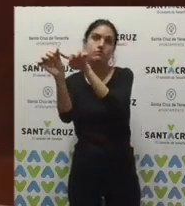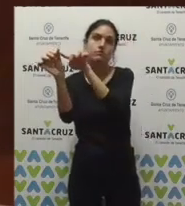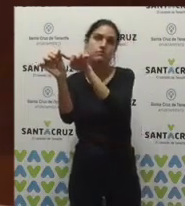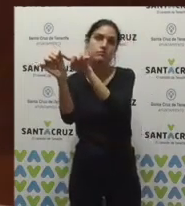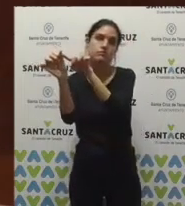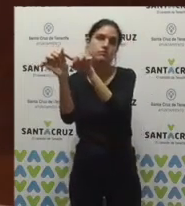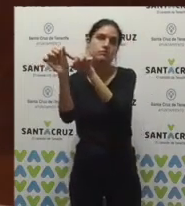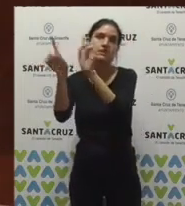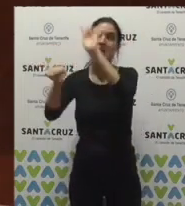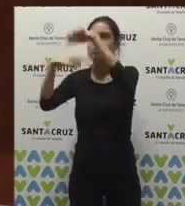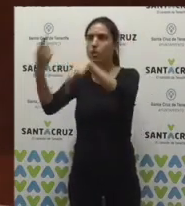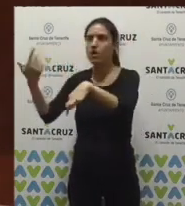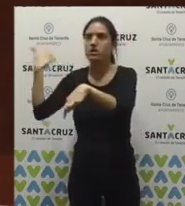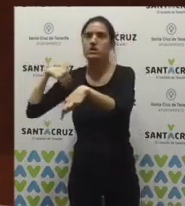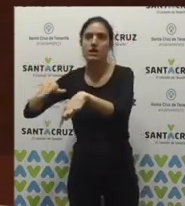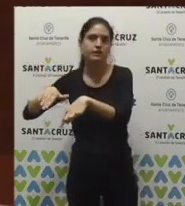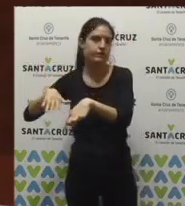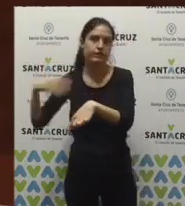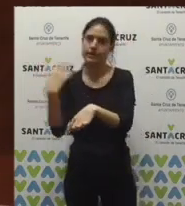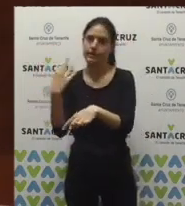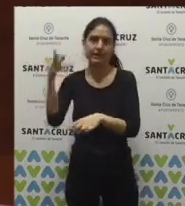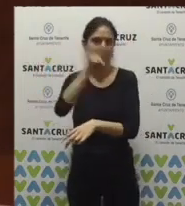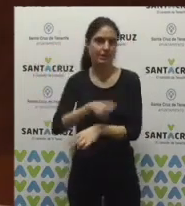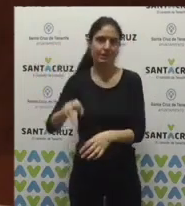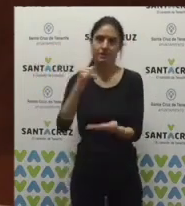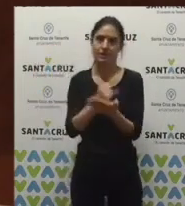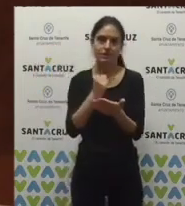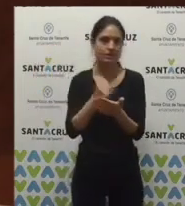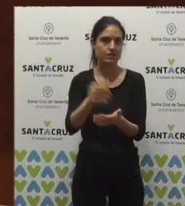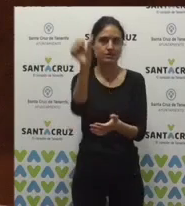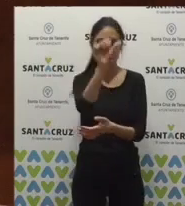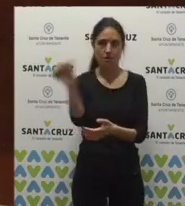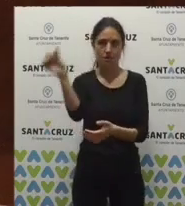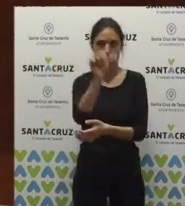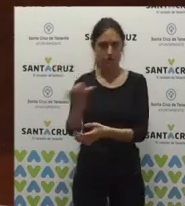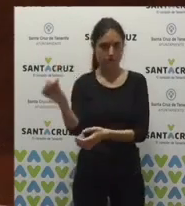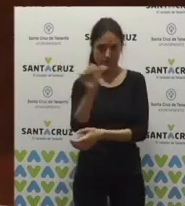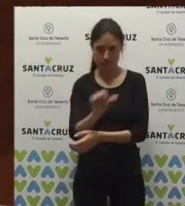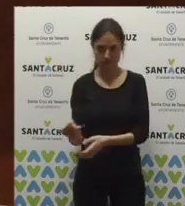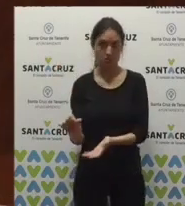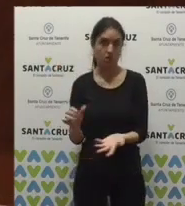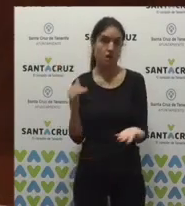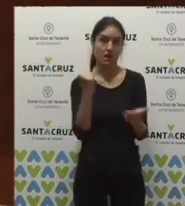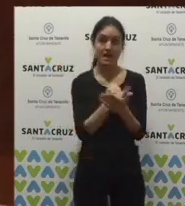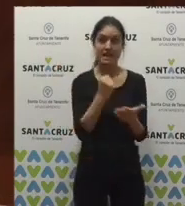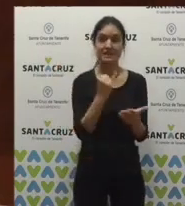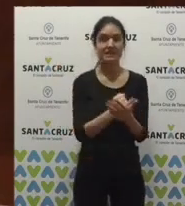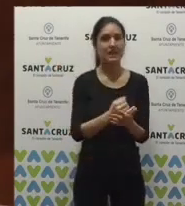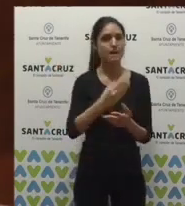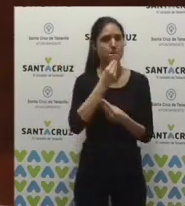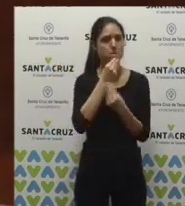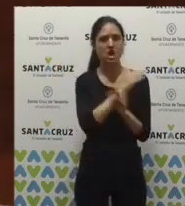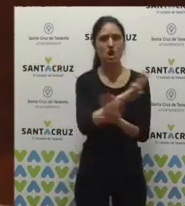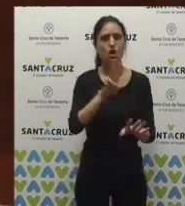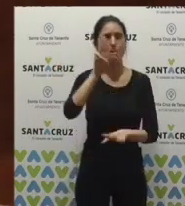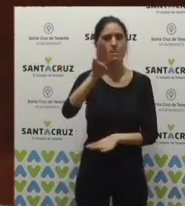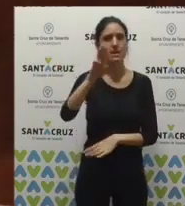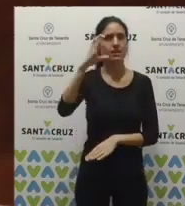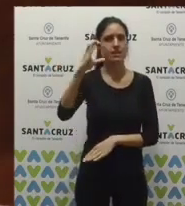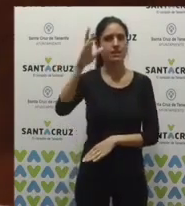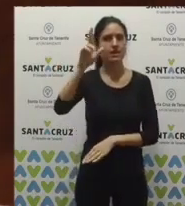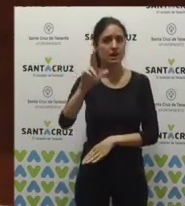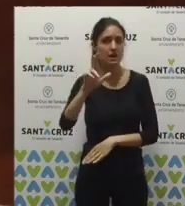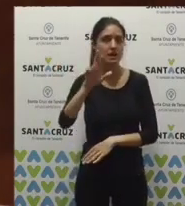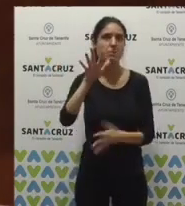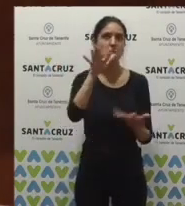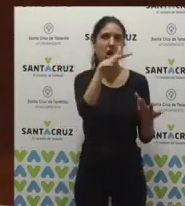tendría ningún valor por lo tanto habría que repetir el test pues semanalmente el test más fiable es el pcr que está en el entorno de los